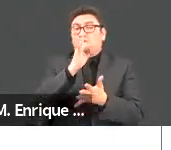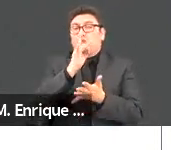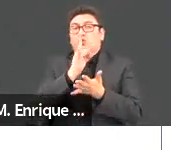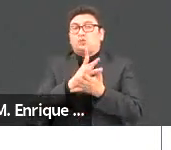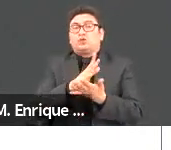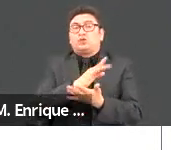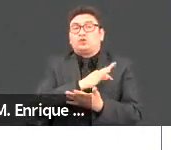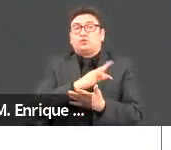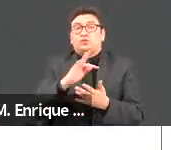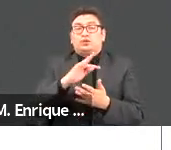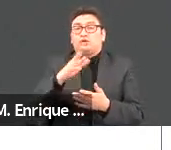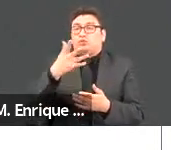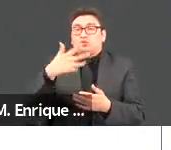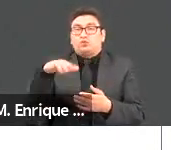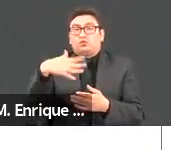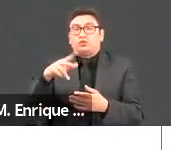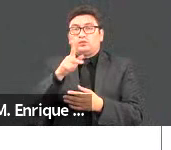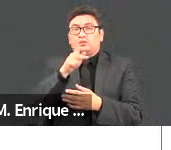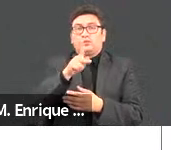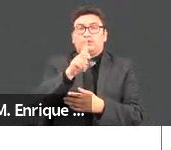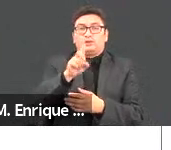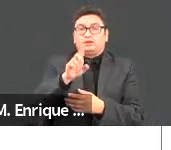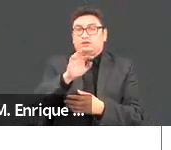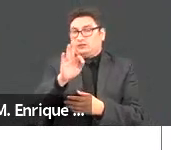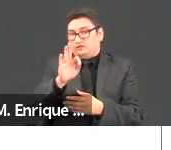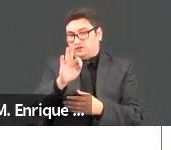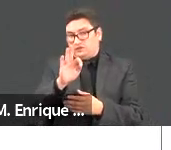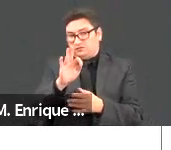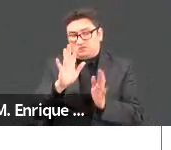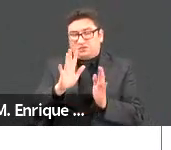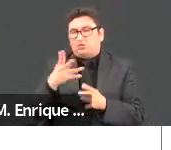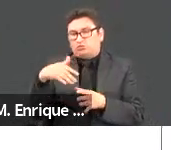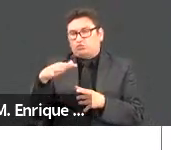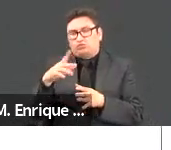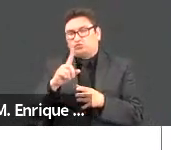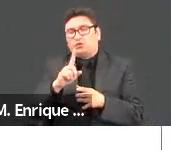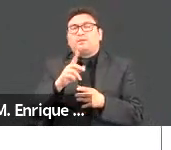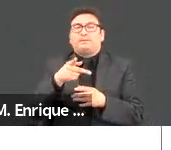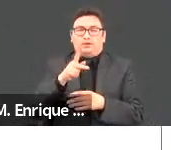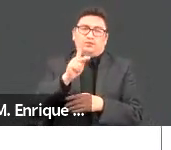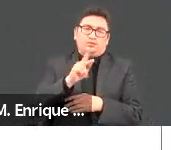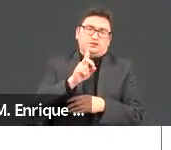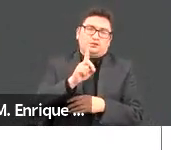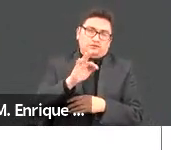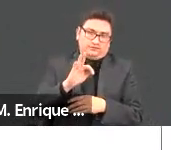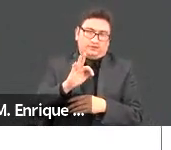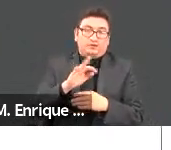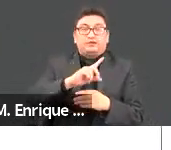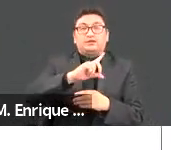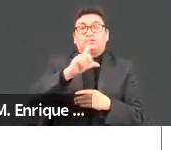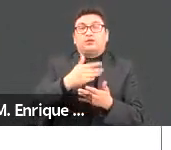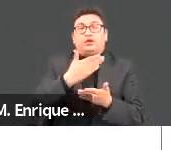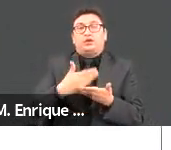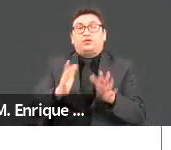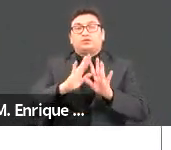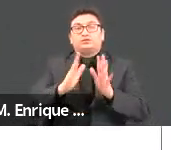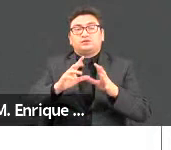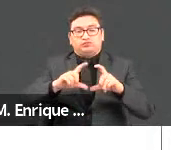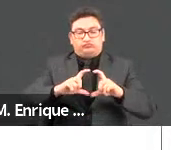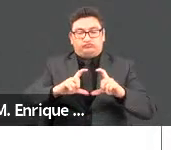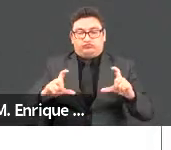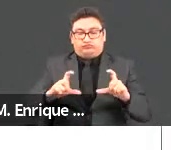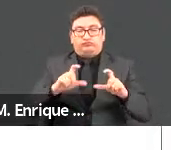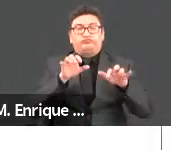de un buscador de PDF, bueno, no era prácticamente un buscador, ya se incorpora como un buscador